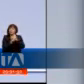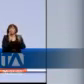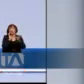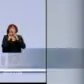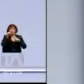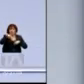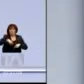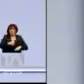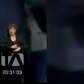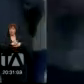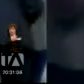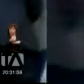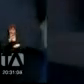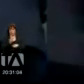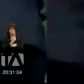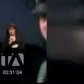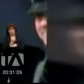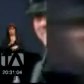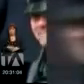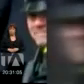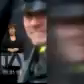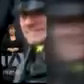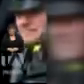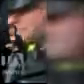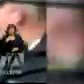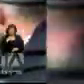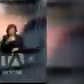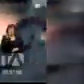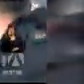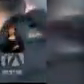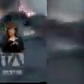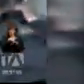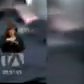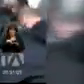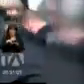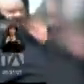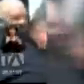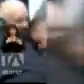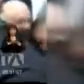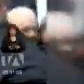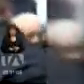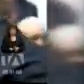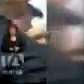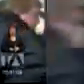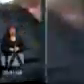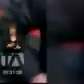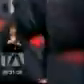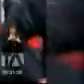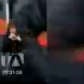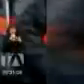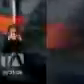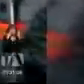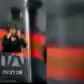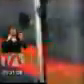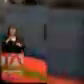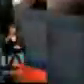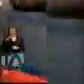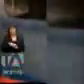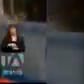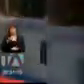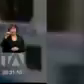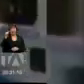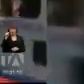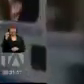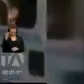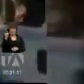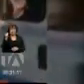autoridades ecuatorianas. Además, dice Valencia que tras cerca de 2 semanas desde que se retiró el asilo a Julian Assange, para él no existen